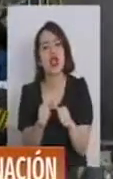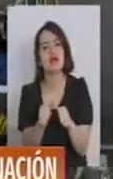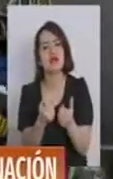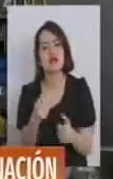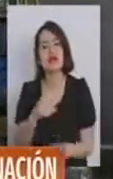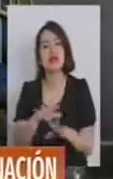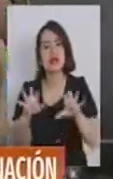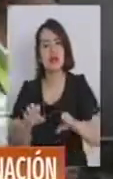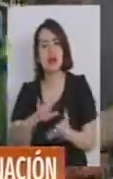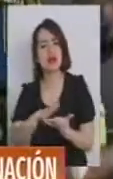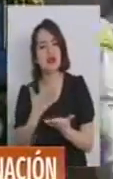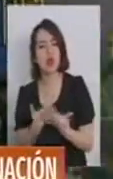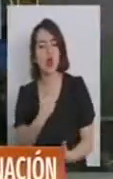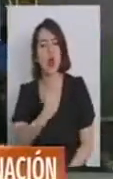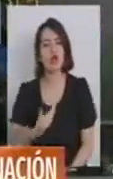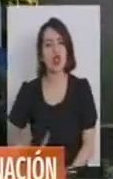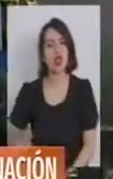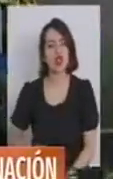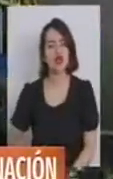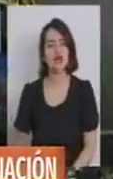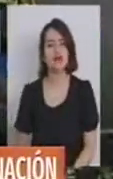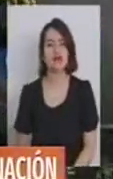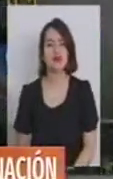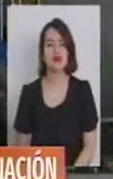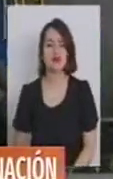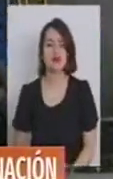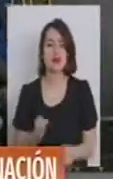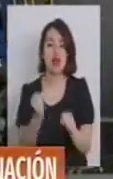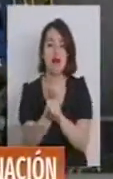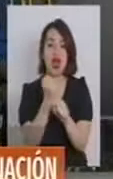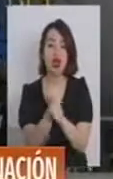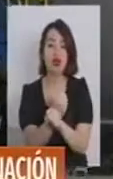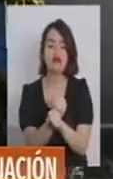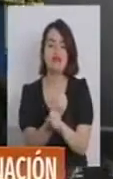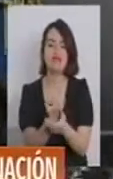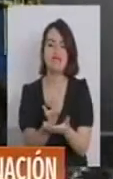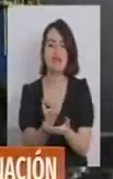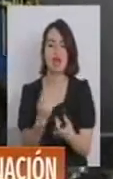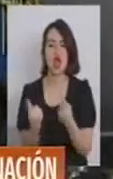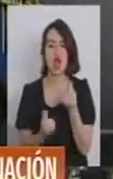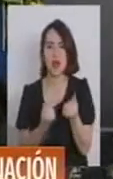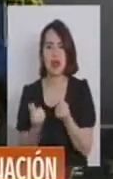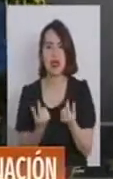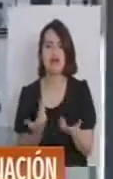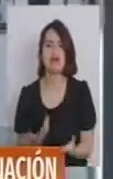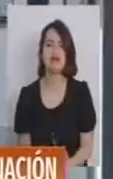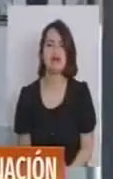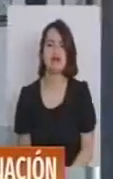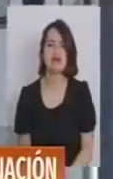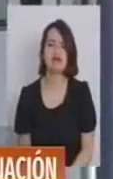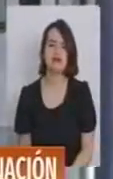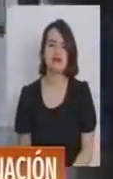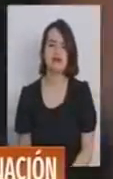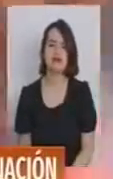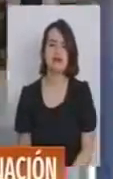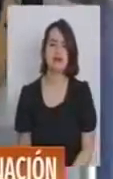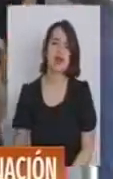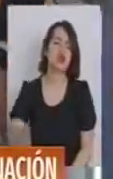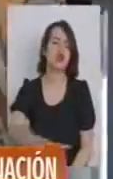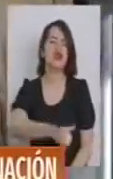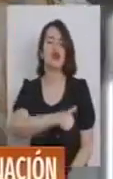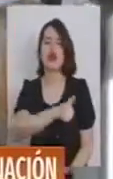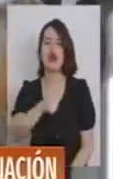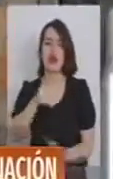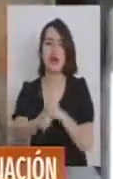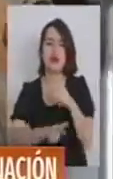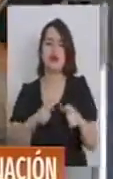de salud, al gobierno, a los empleos, a nuestra economía y a toda la sociedad y a todos